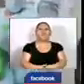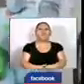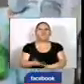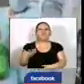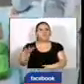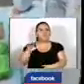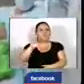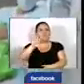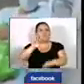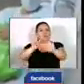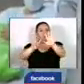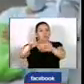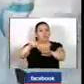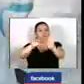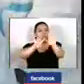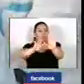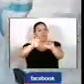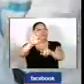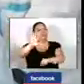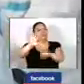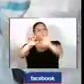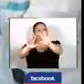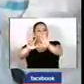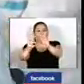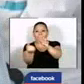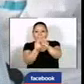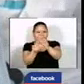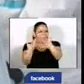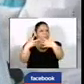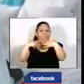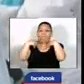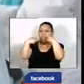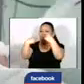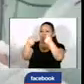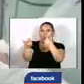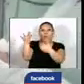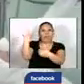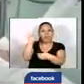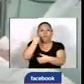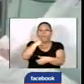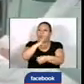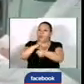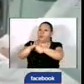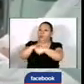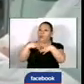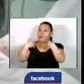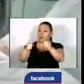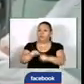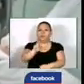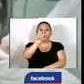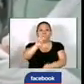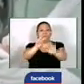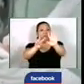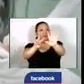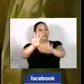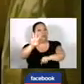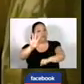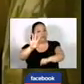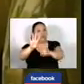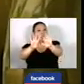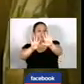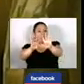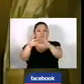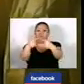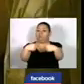son 57.958 los recuperados tras contagiarse del virus, hay 279 que siguen